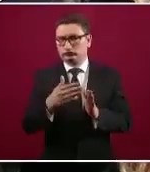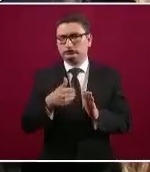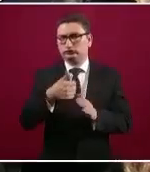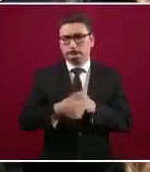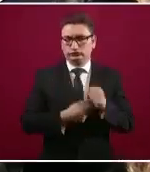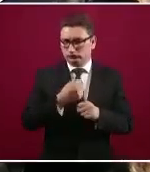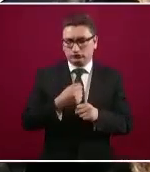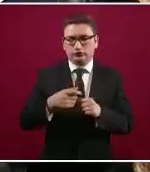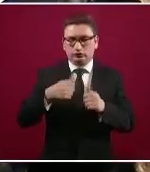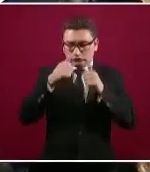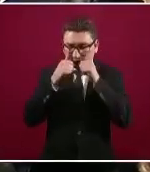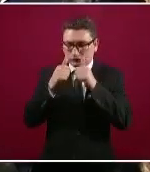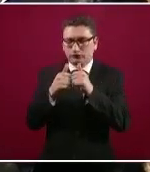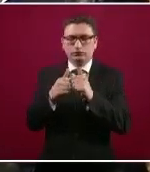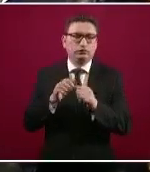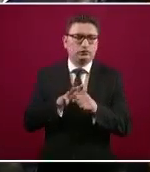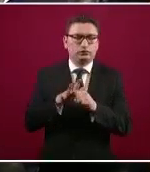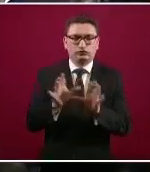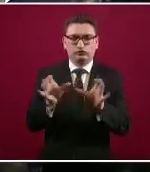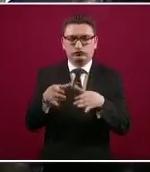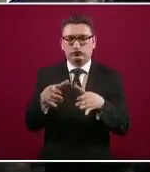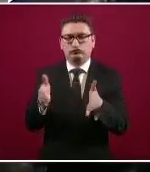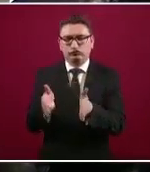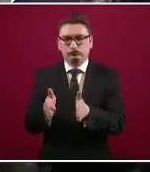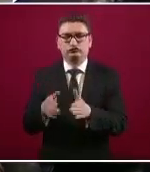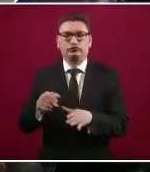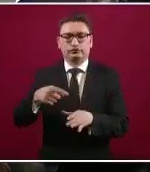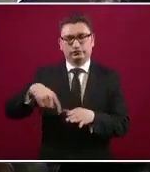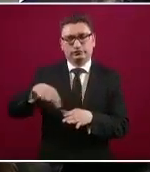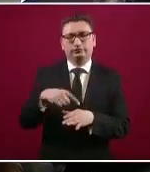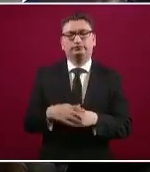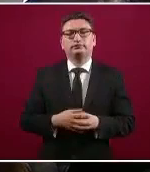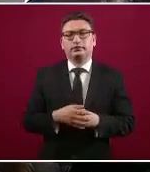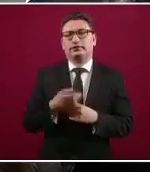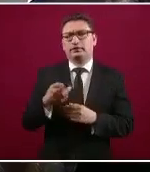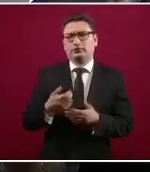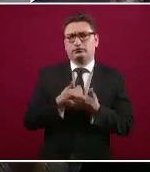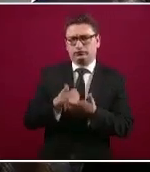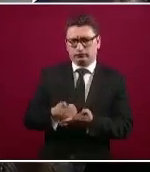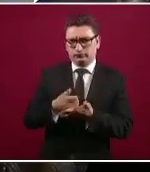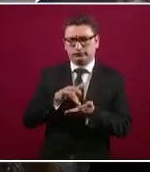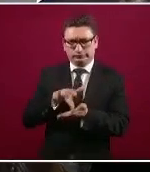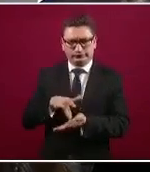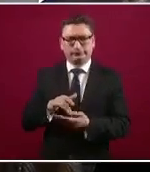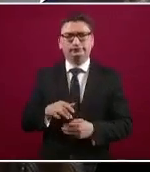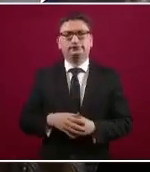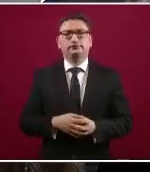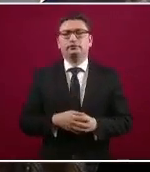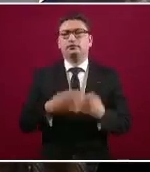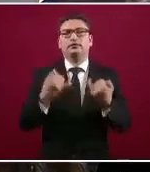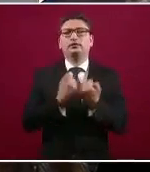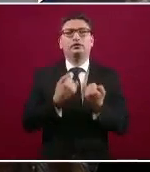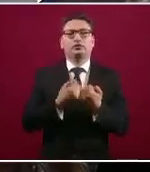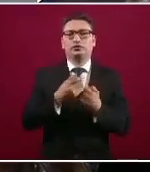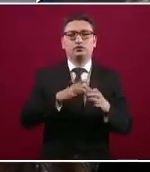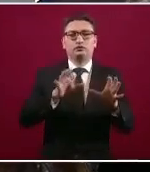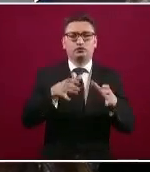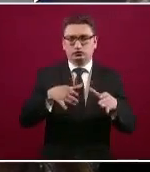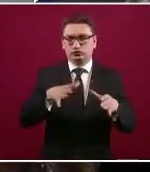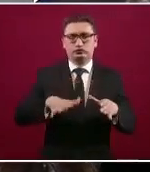a comunidades pequeñas e incluso dando apoyo a sistemas